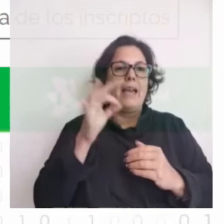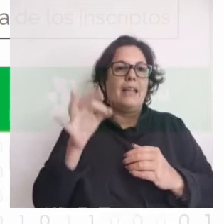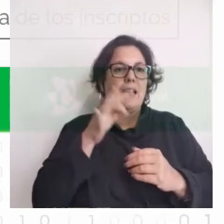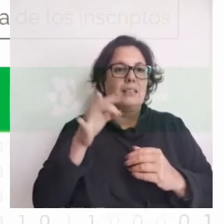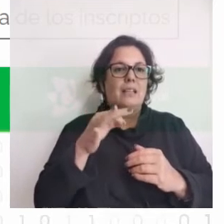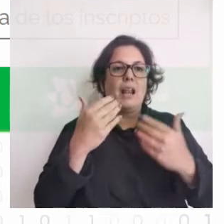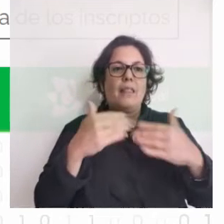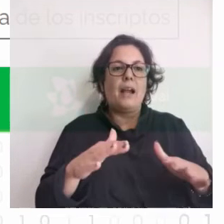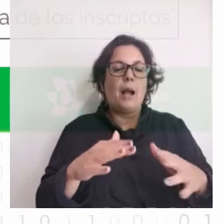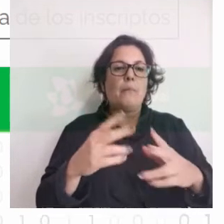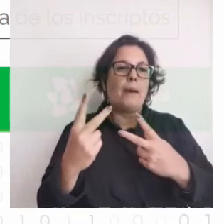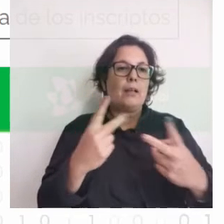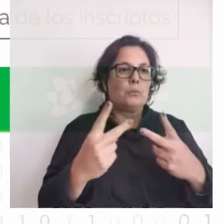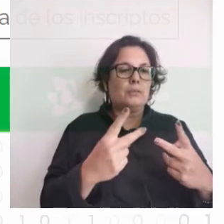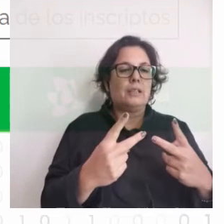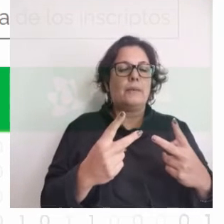las observen.